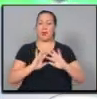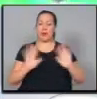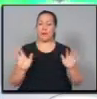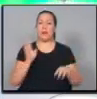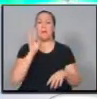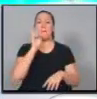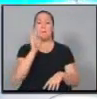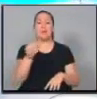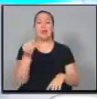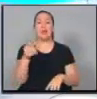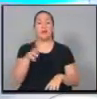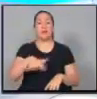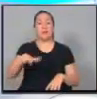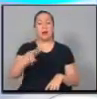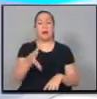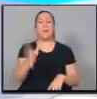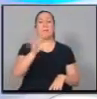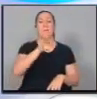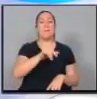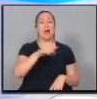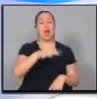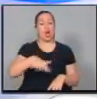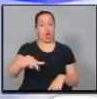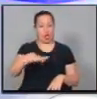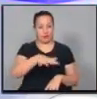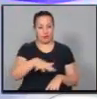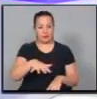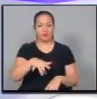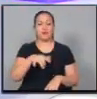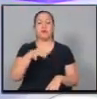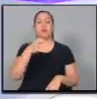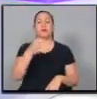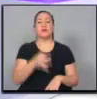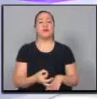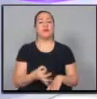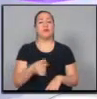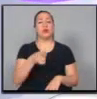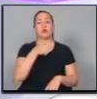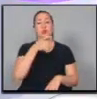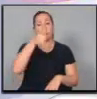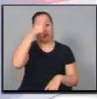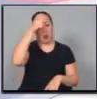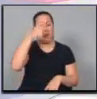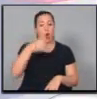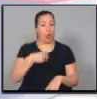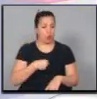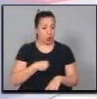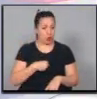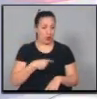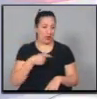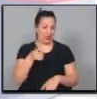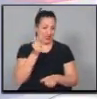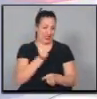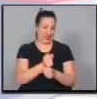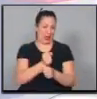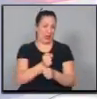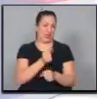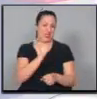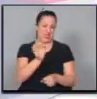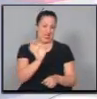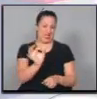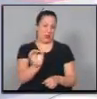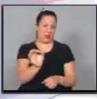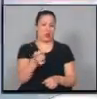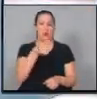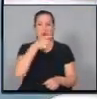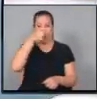en Merlo, partido de Merlo, ¿no? La localidad es Libertad, con los bomberos, que son voluntarios. Vos sabés el trabajo que hacen los bomberos en todos lados, ¿eh?